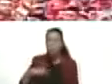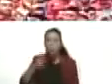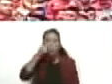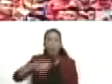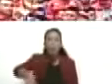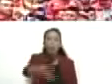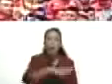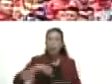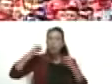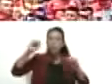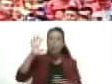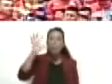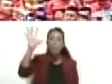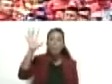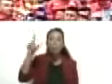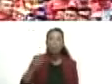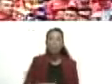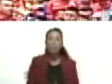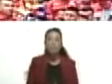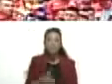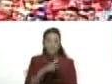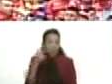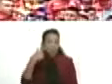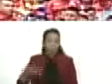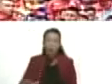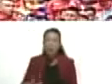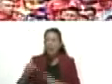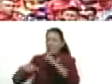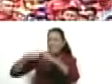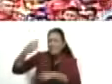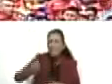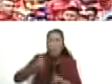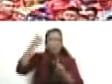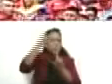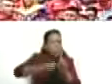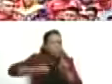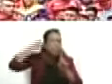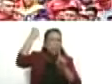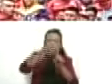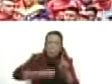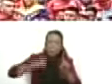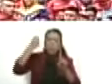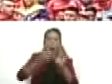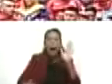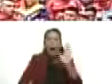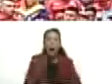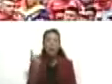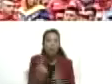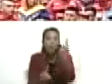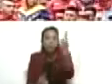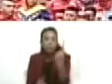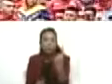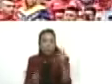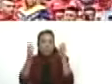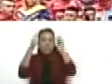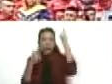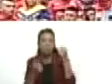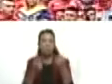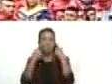Somos patria, somos pueblo y venimos de siglos de lucha hasta que llegó Chávez a